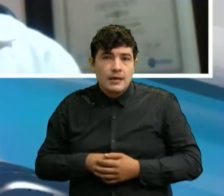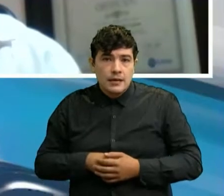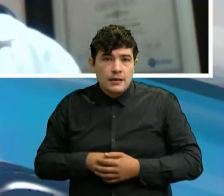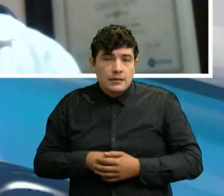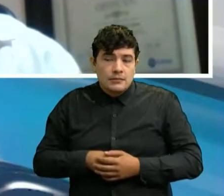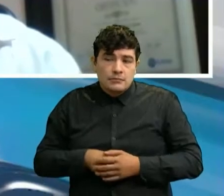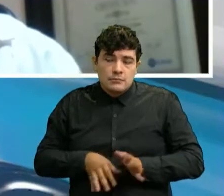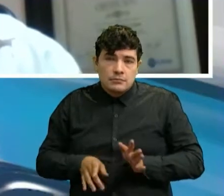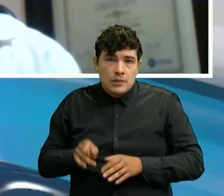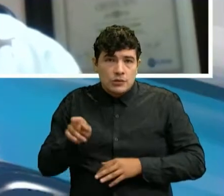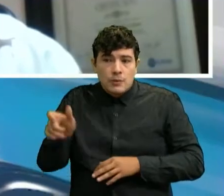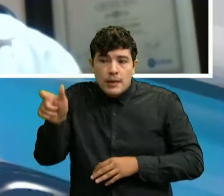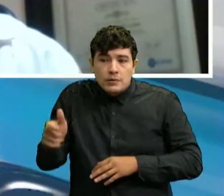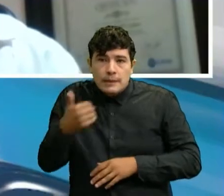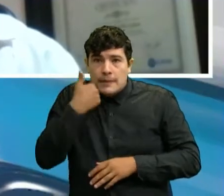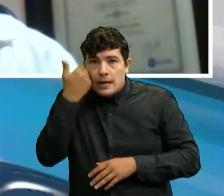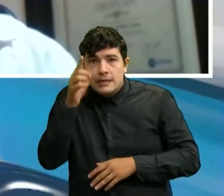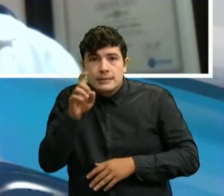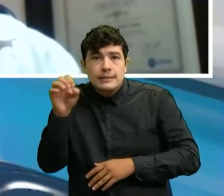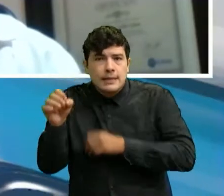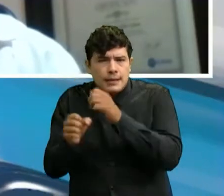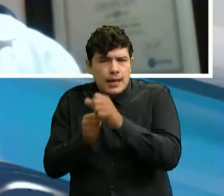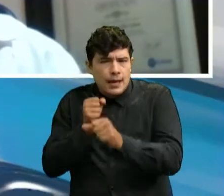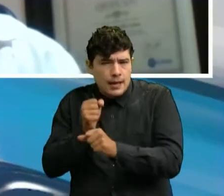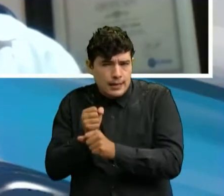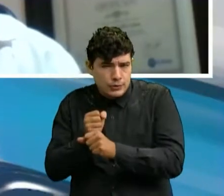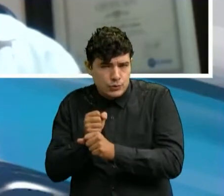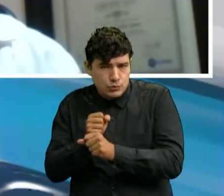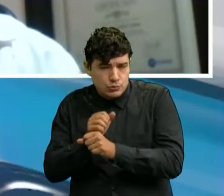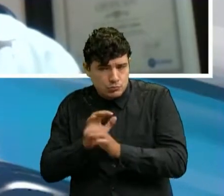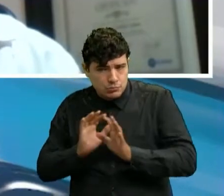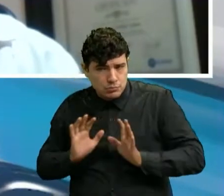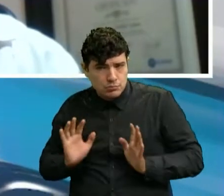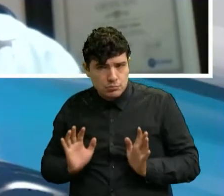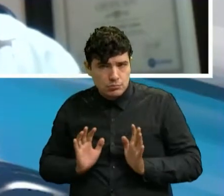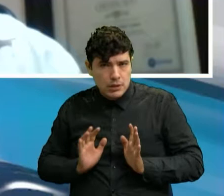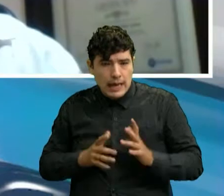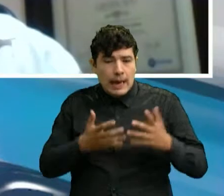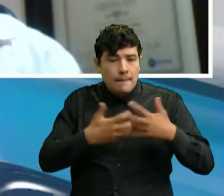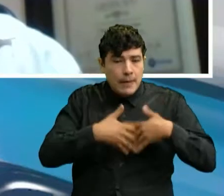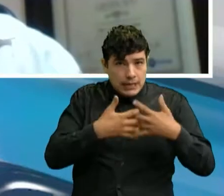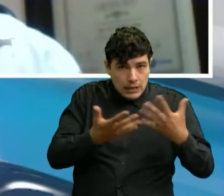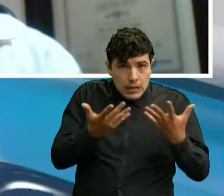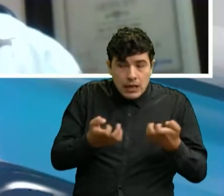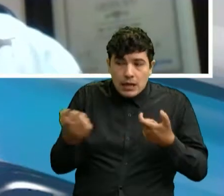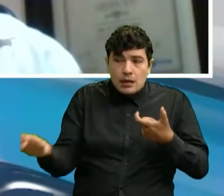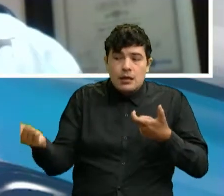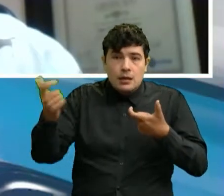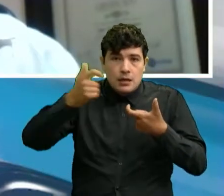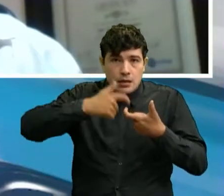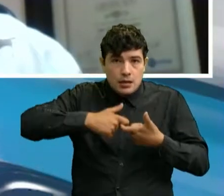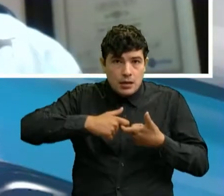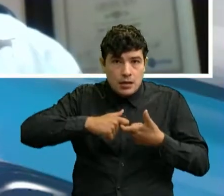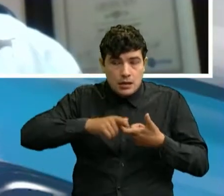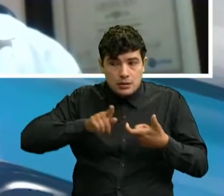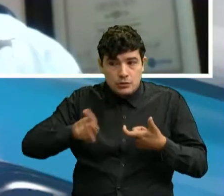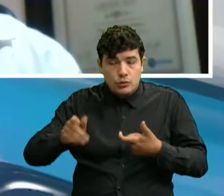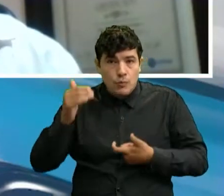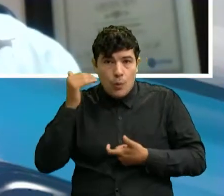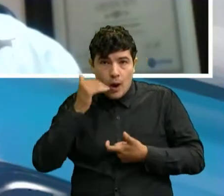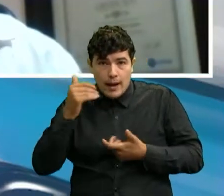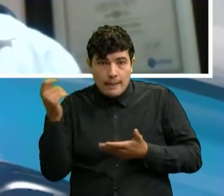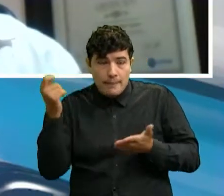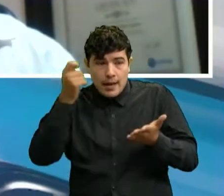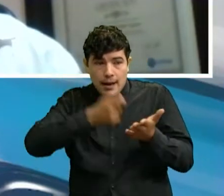pues no nos preguntan qué documento se le puede exigir o está ella obligada a cotizar, puesto que